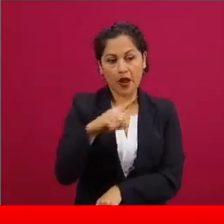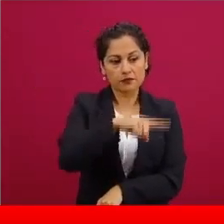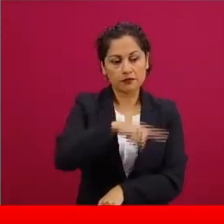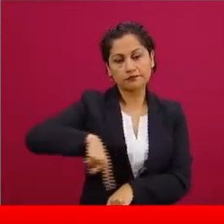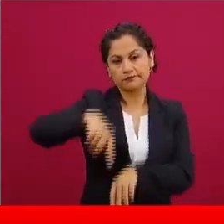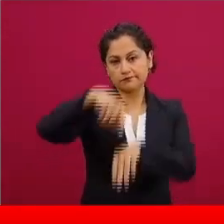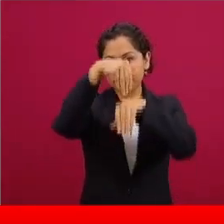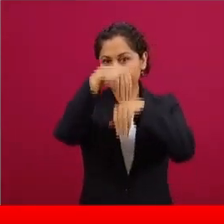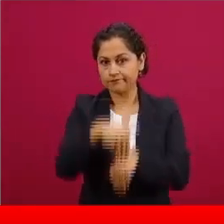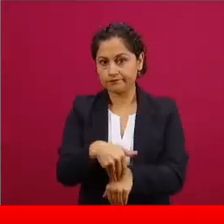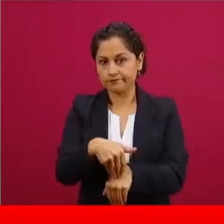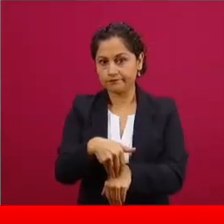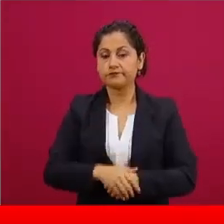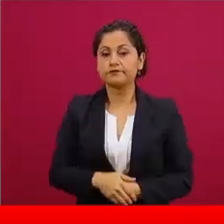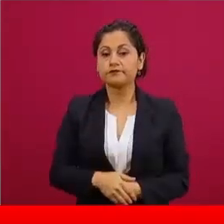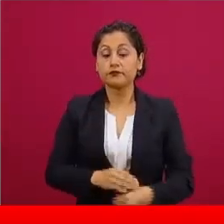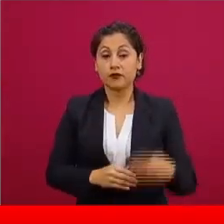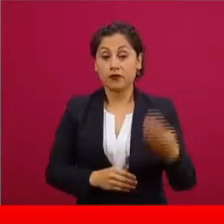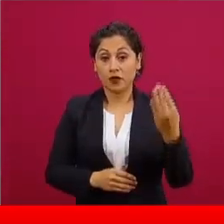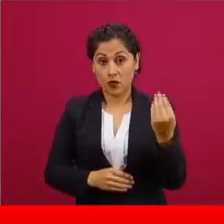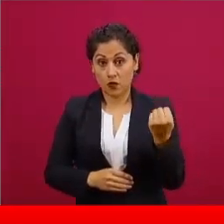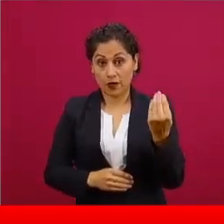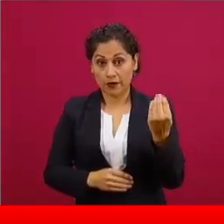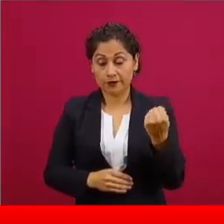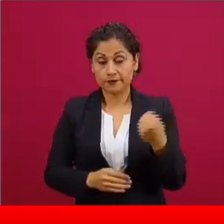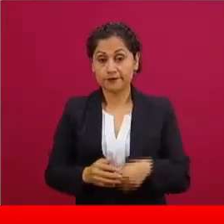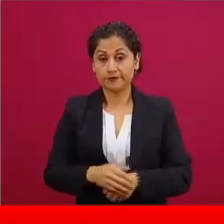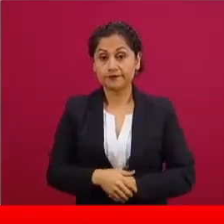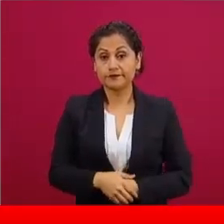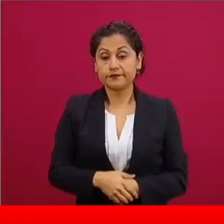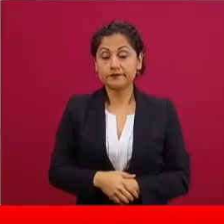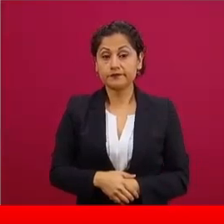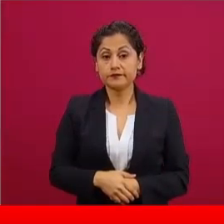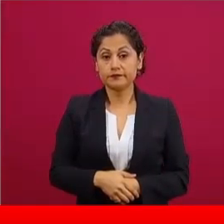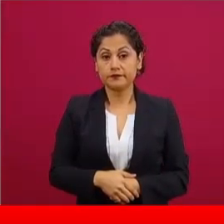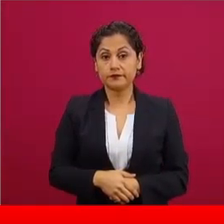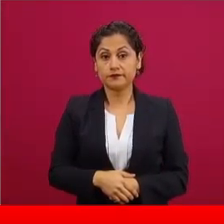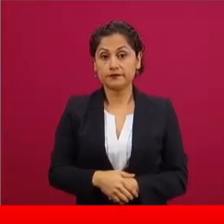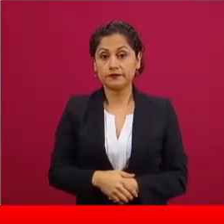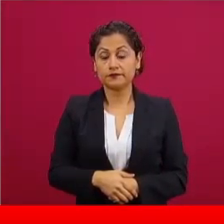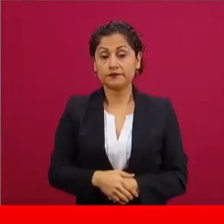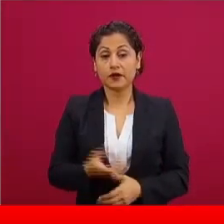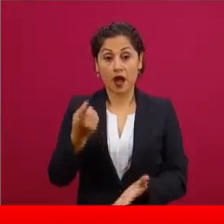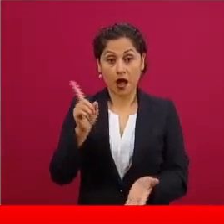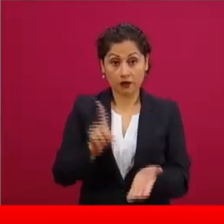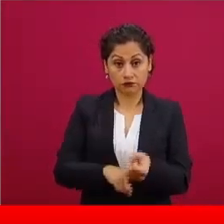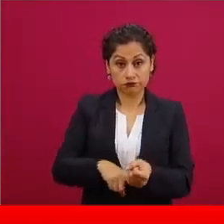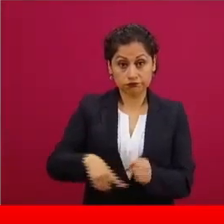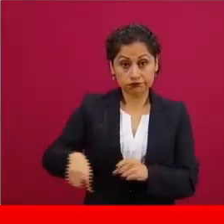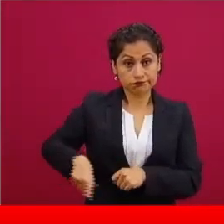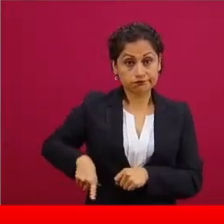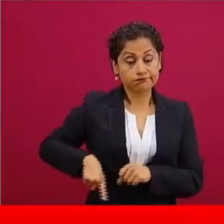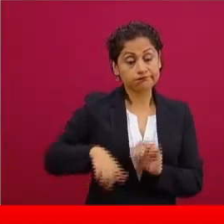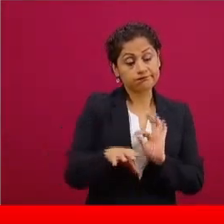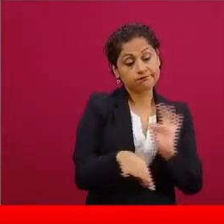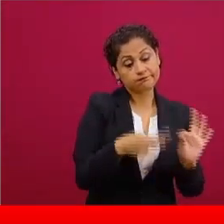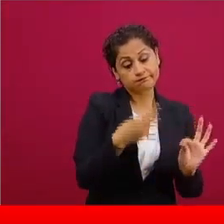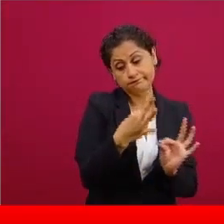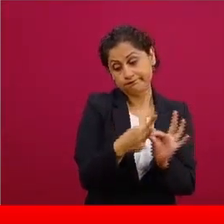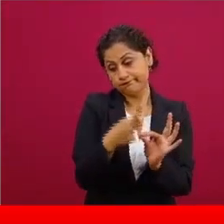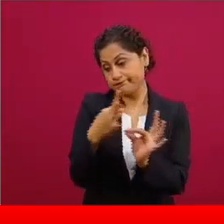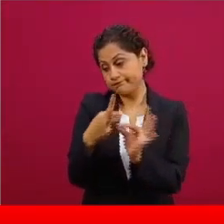9 la eficiencia la honestidad y la